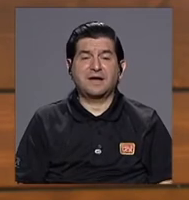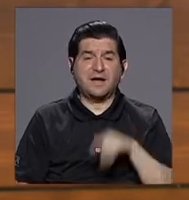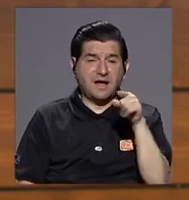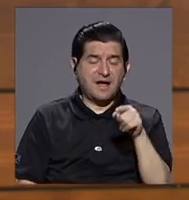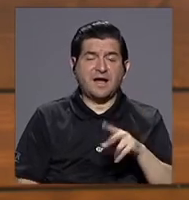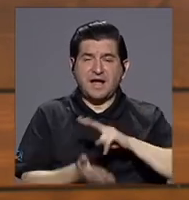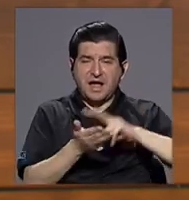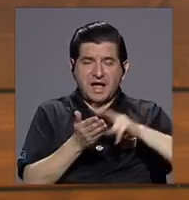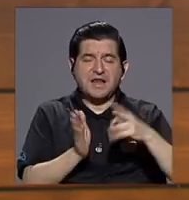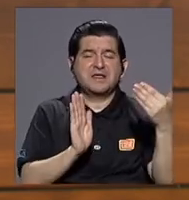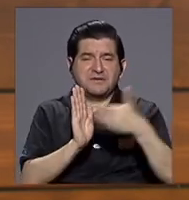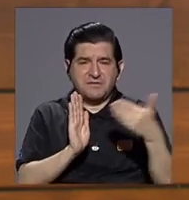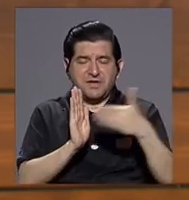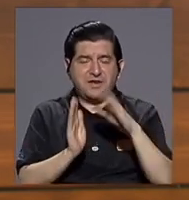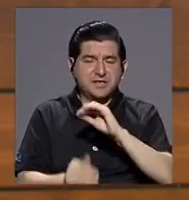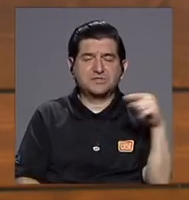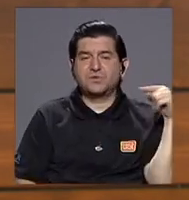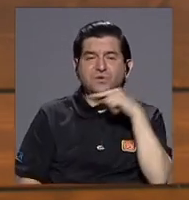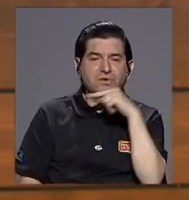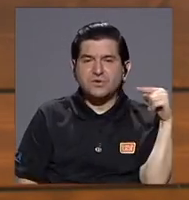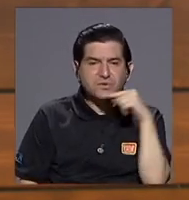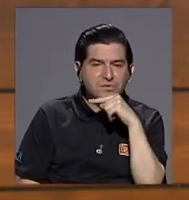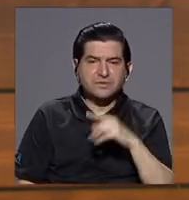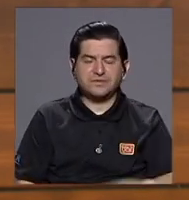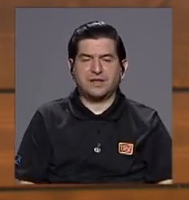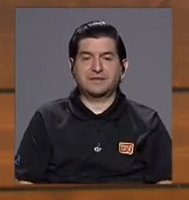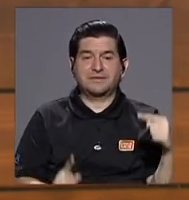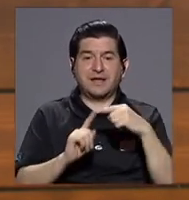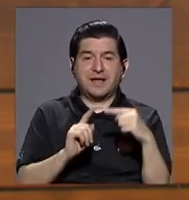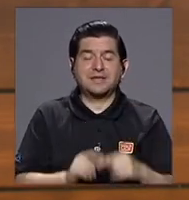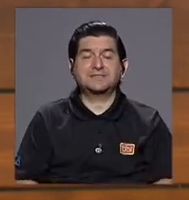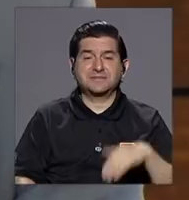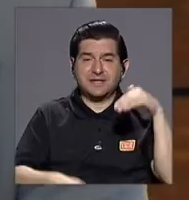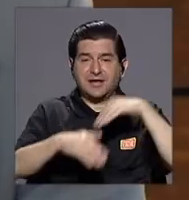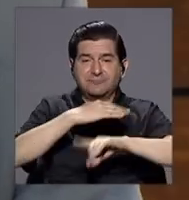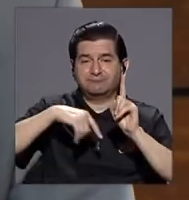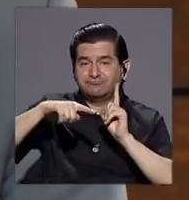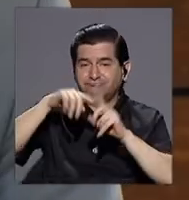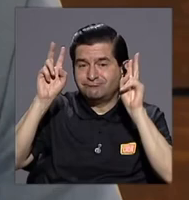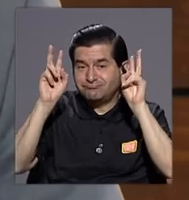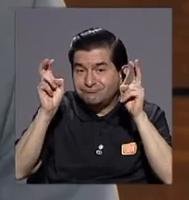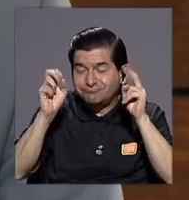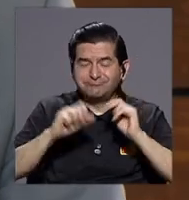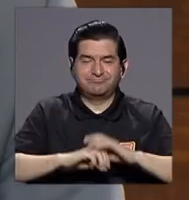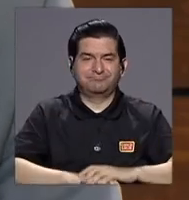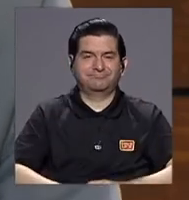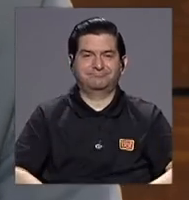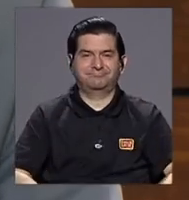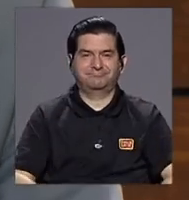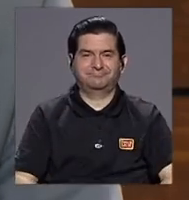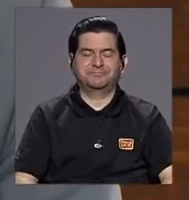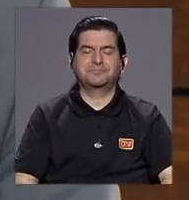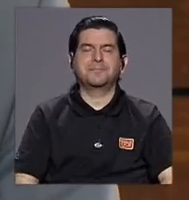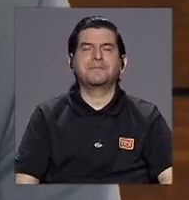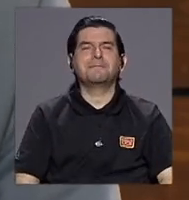Partido Liberación y al Partido Unidad Social Cristiana? Adelante y gracias. Don Francisco.